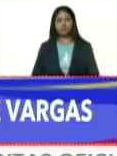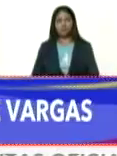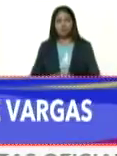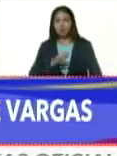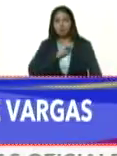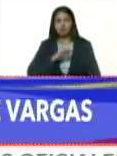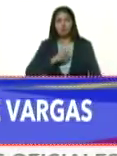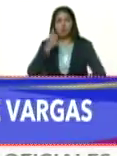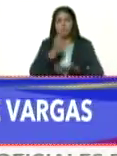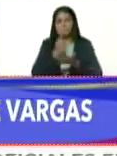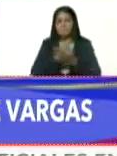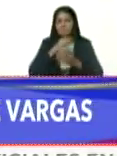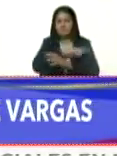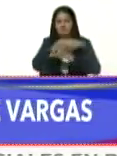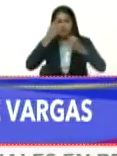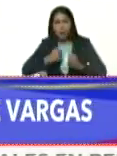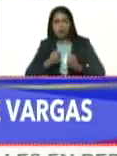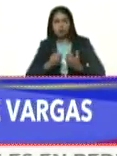de madera,